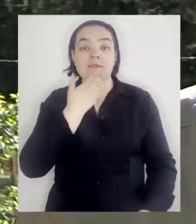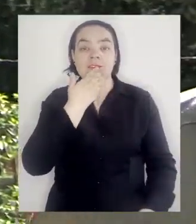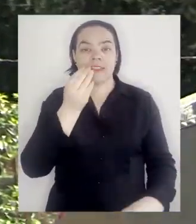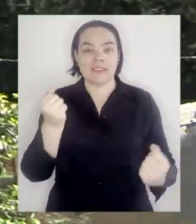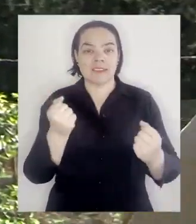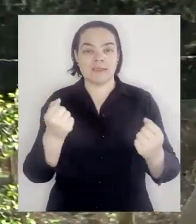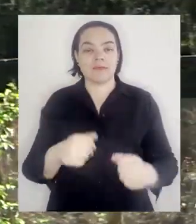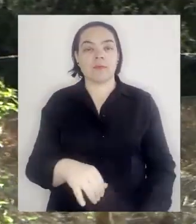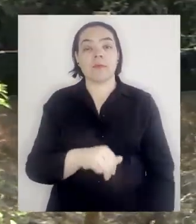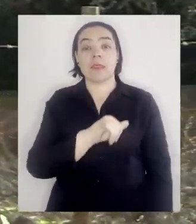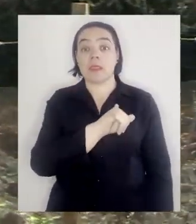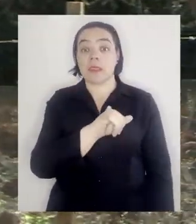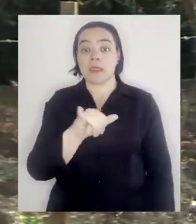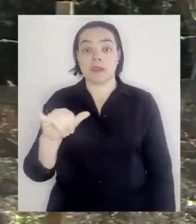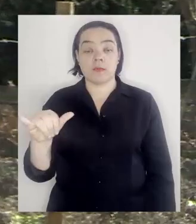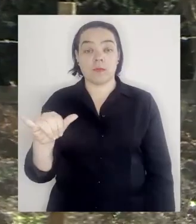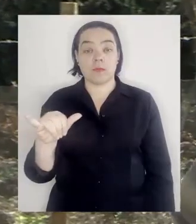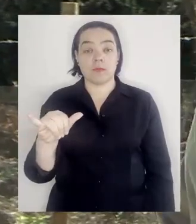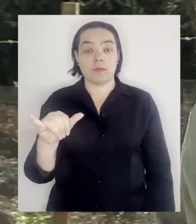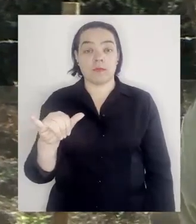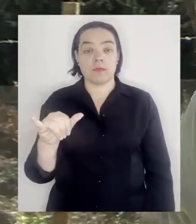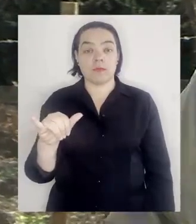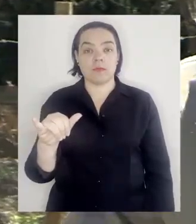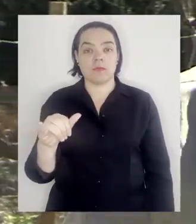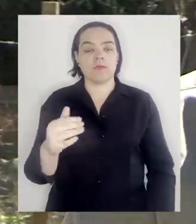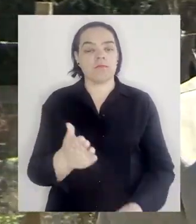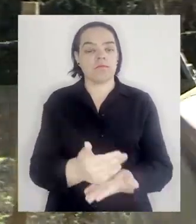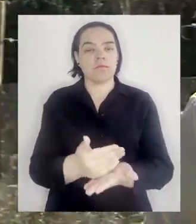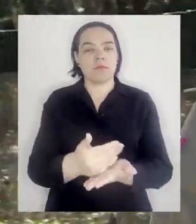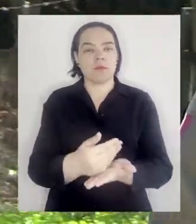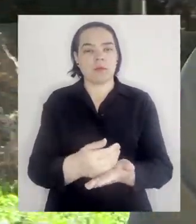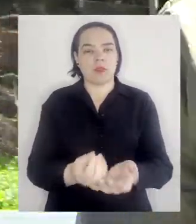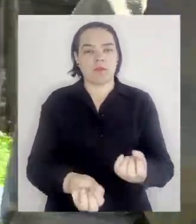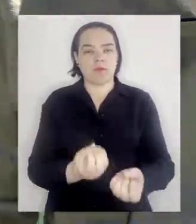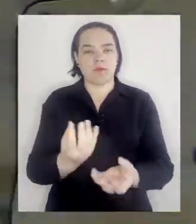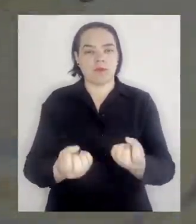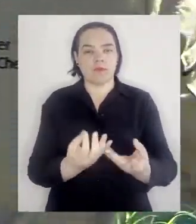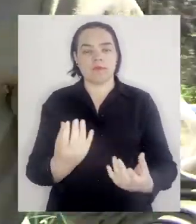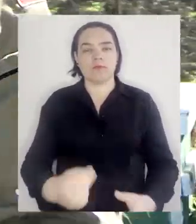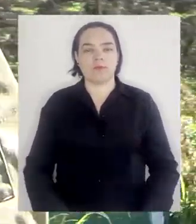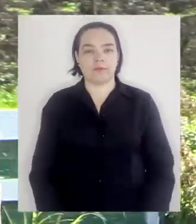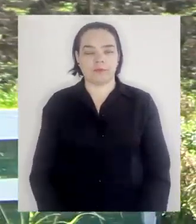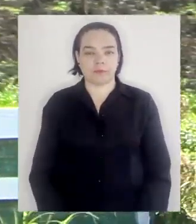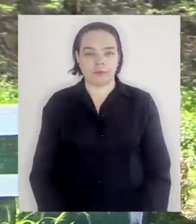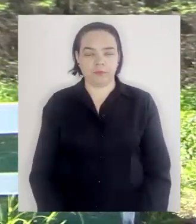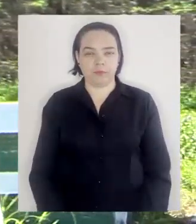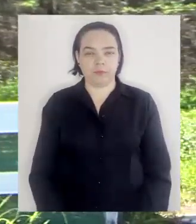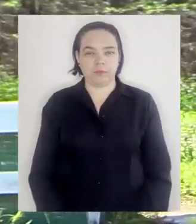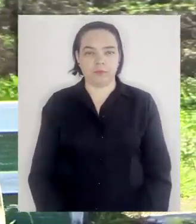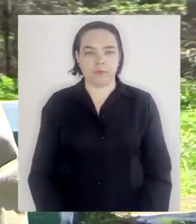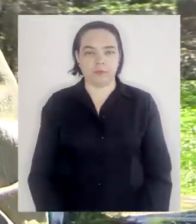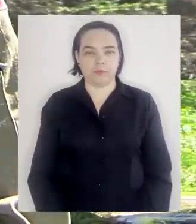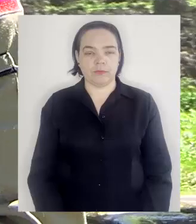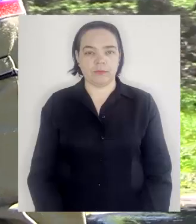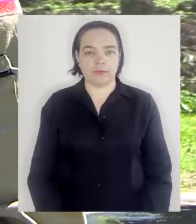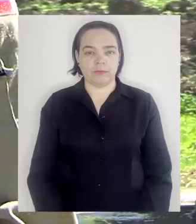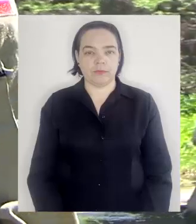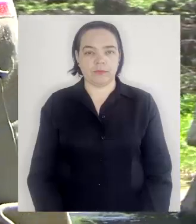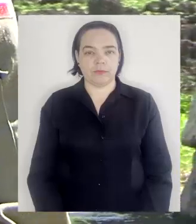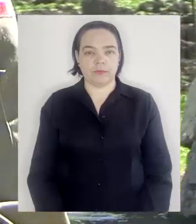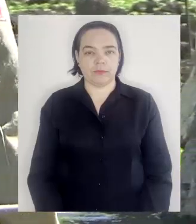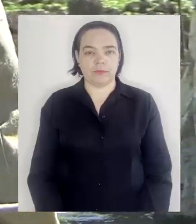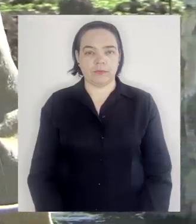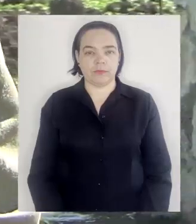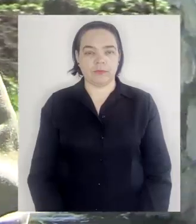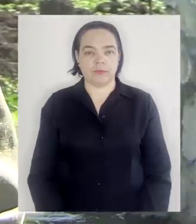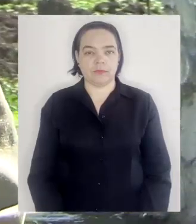de las dos horas se procede a tirarla. Entonces, después de las dos horas que está en el refri, pues